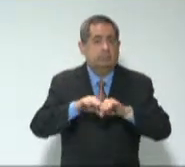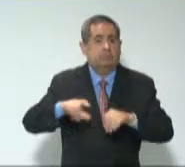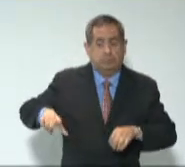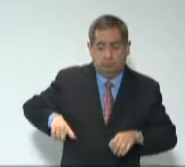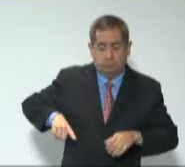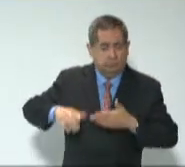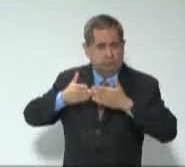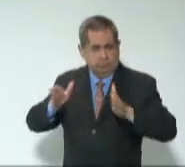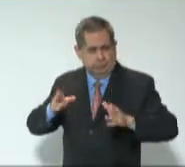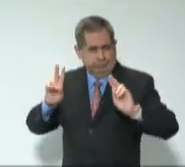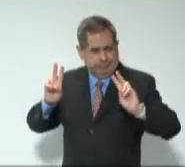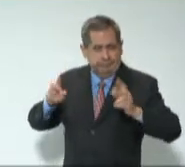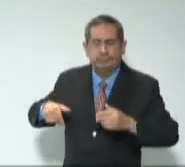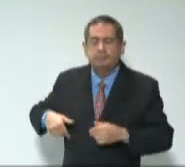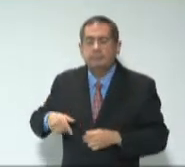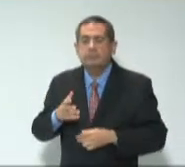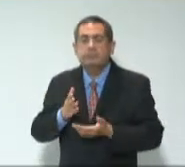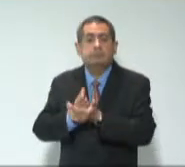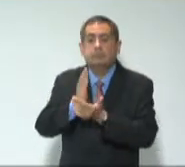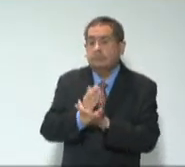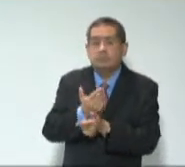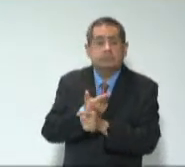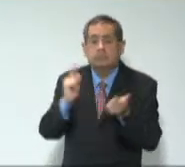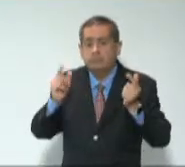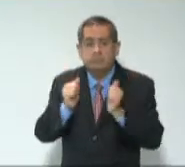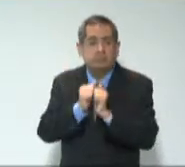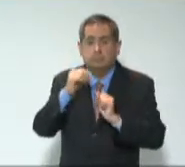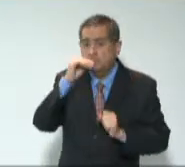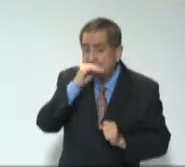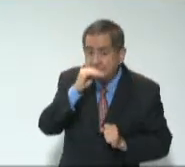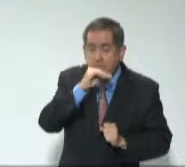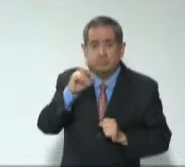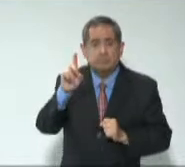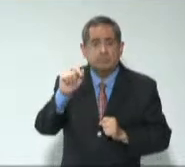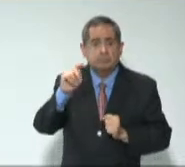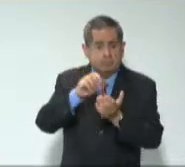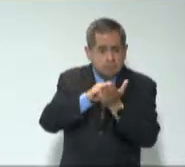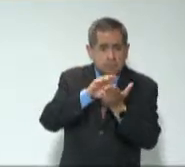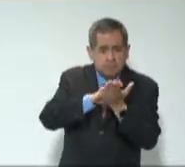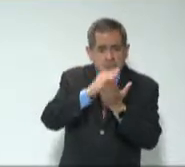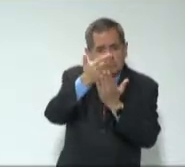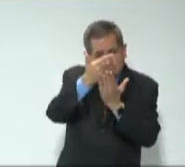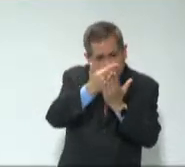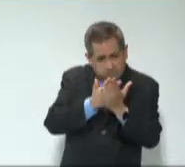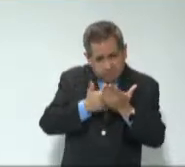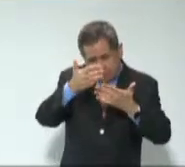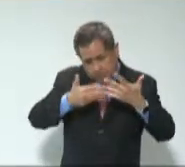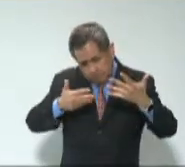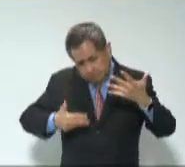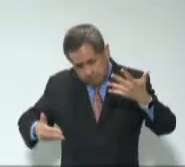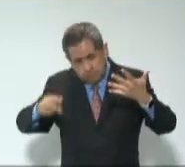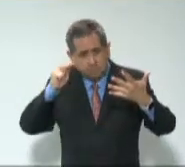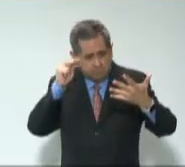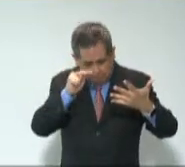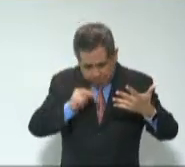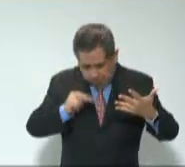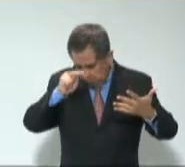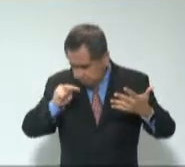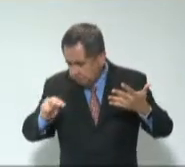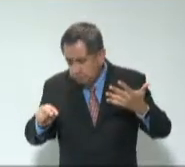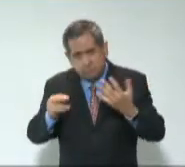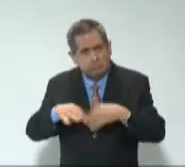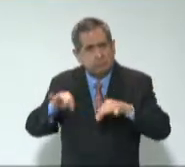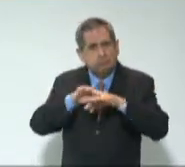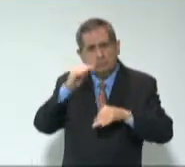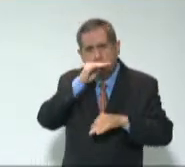eh el acceso libre abierto y gratuito a los datos eh e información relacionada en este sentido Bueno